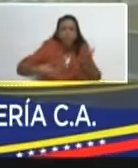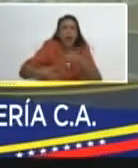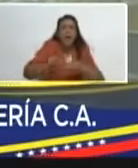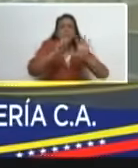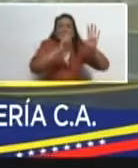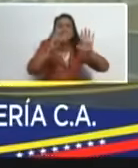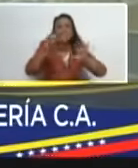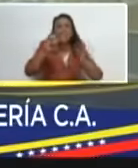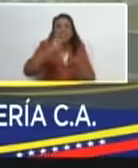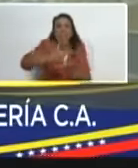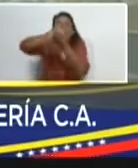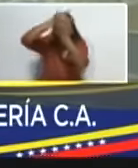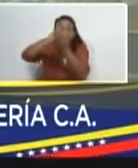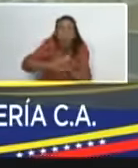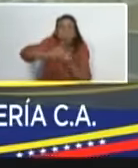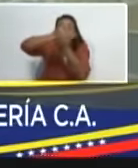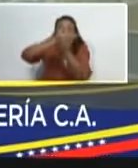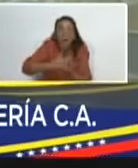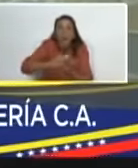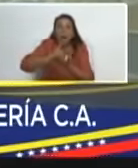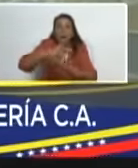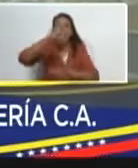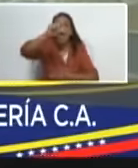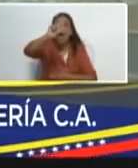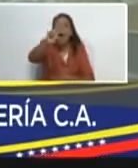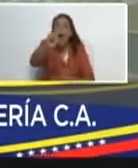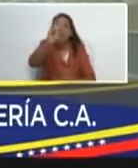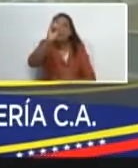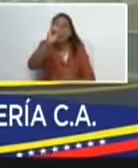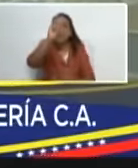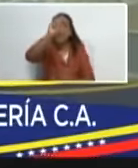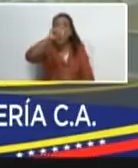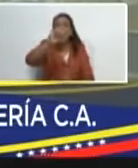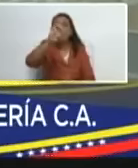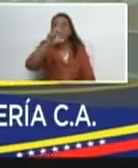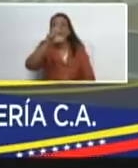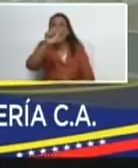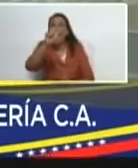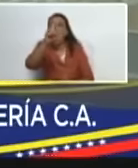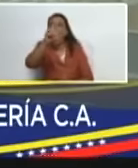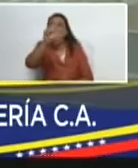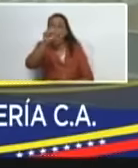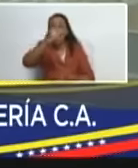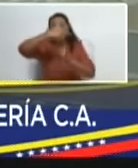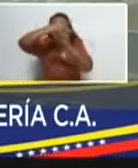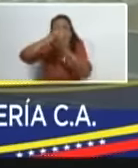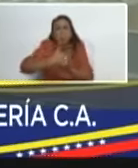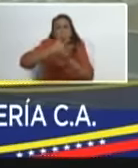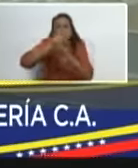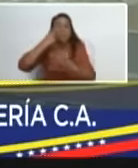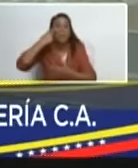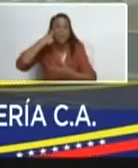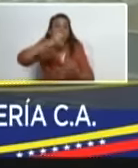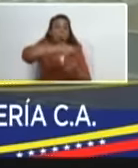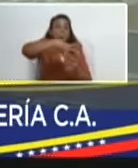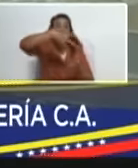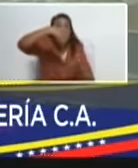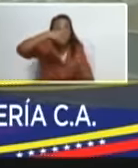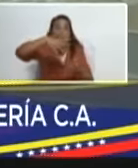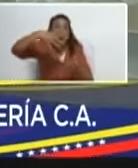60 toneladas con proyección de crecer, pero al mismo tiempo podemos evidenciar la medusa, presidente,